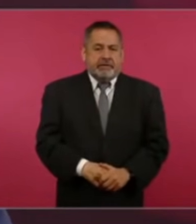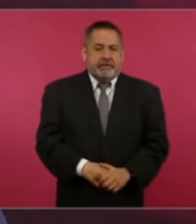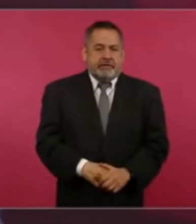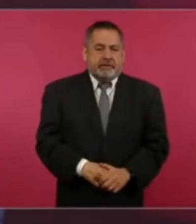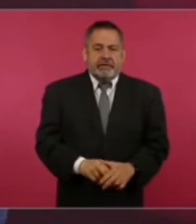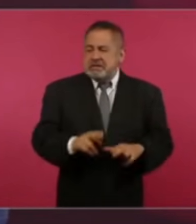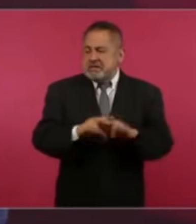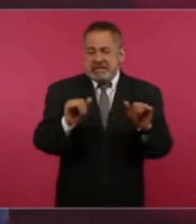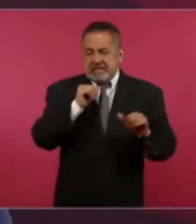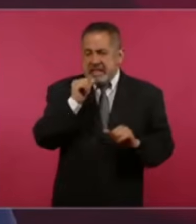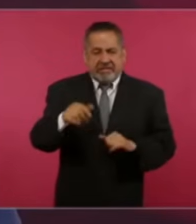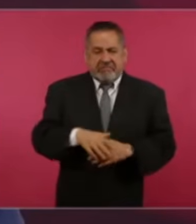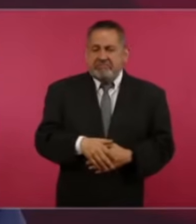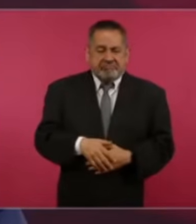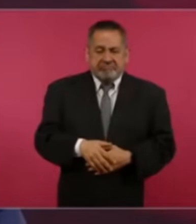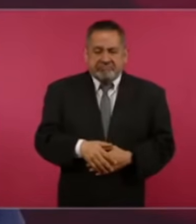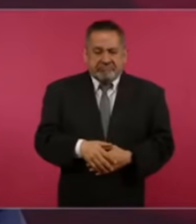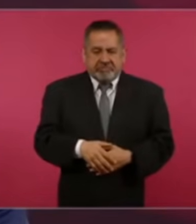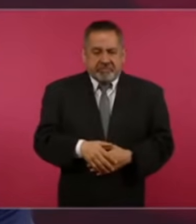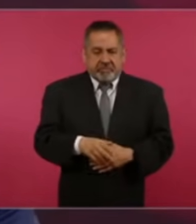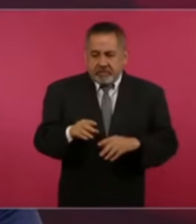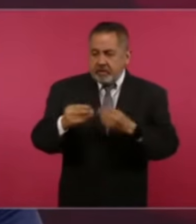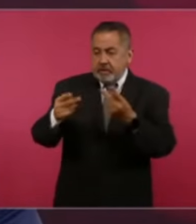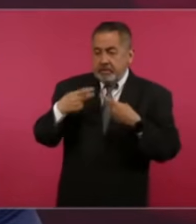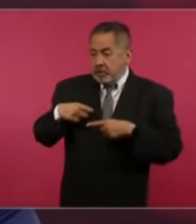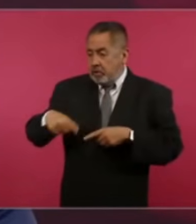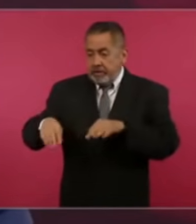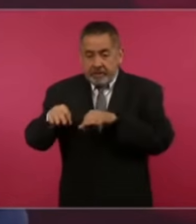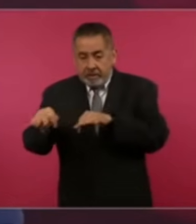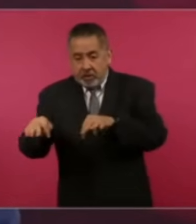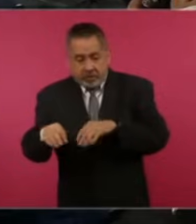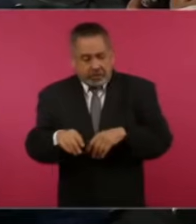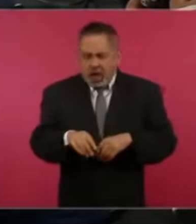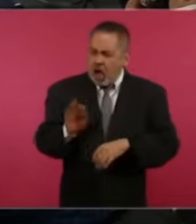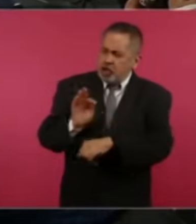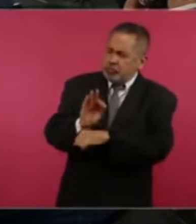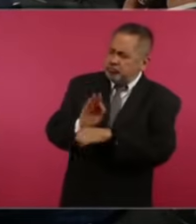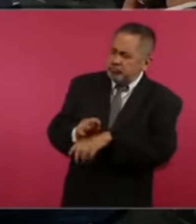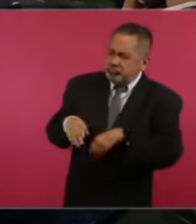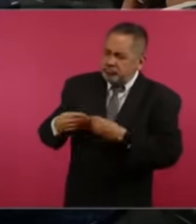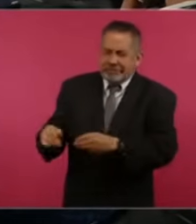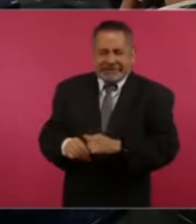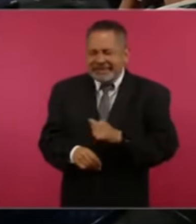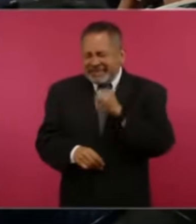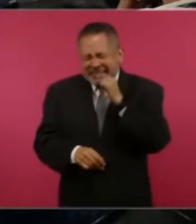ni en especial en beneficio de los trabajadores.